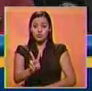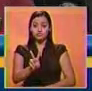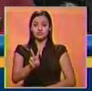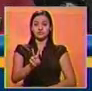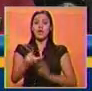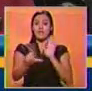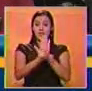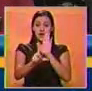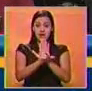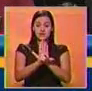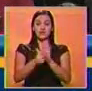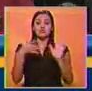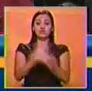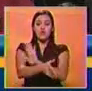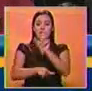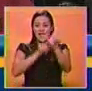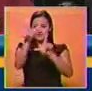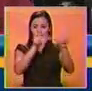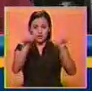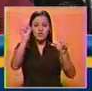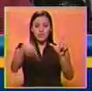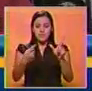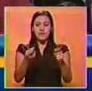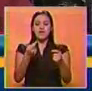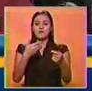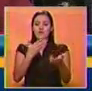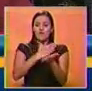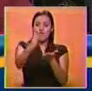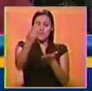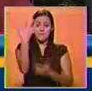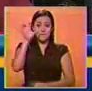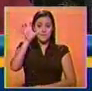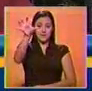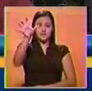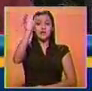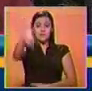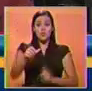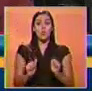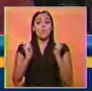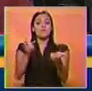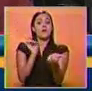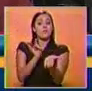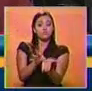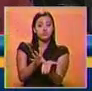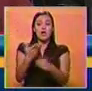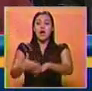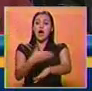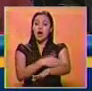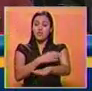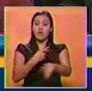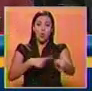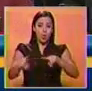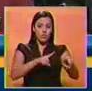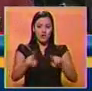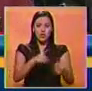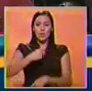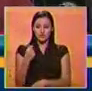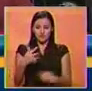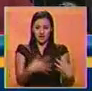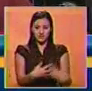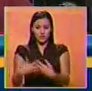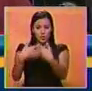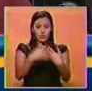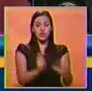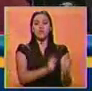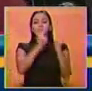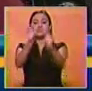de extranjería e inmigración, y por eso estamos procediendo a esa expulsión previamente en coordinación con Interpol, entregárselo a